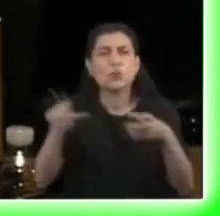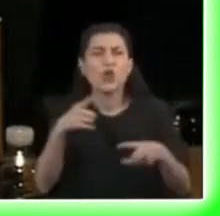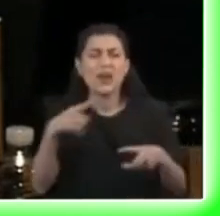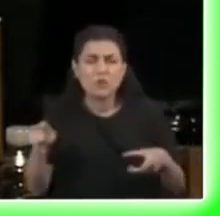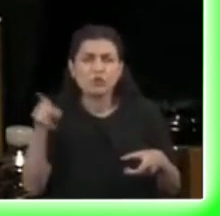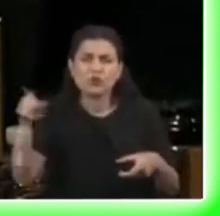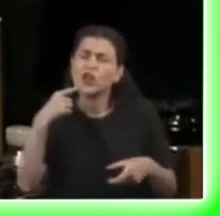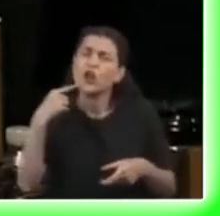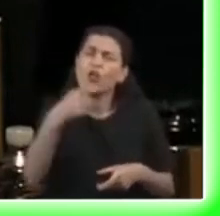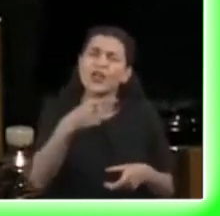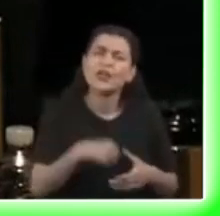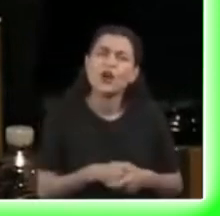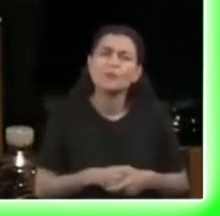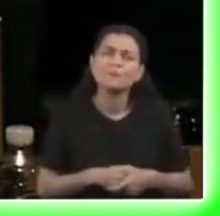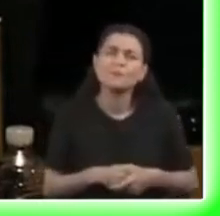señalaba